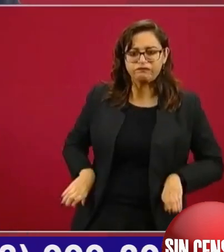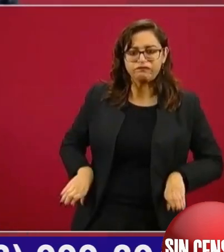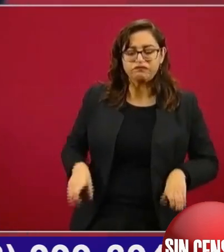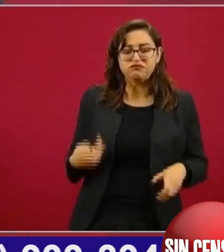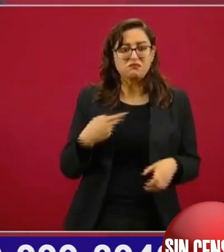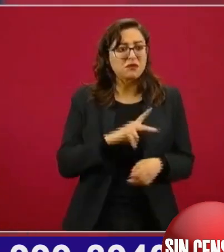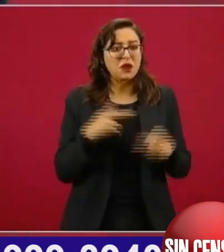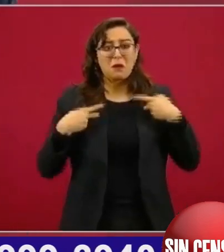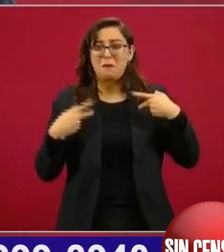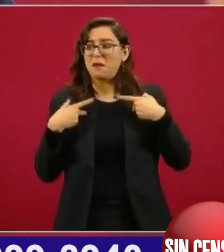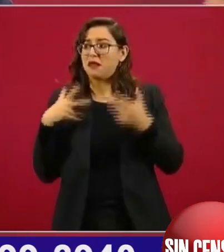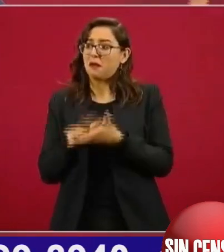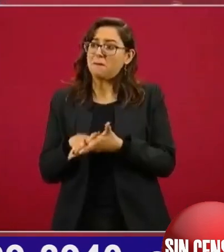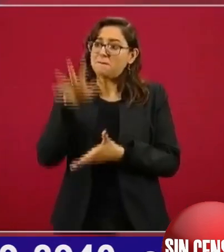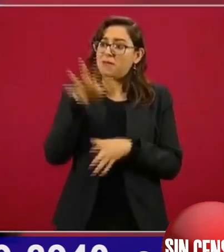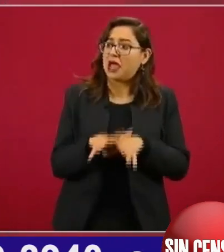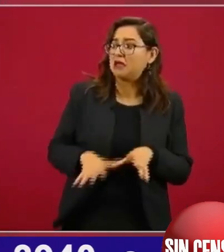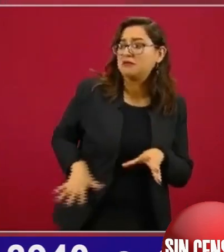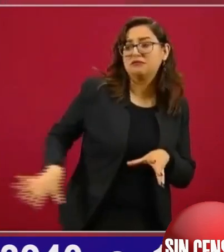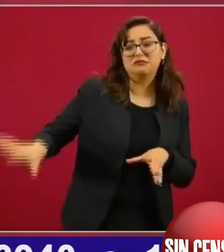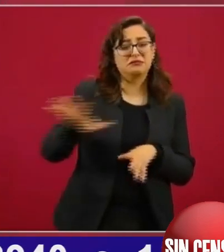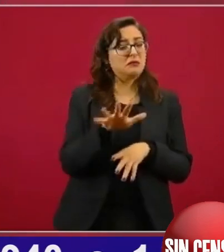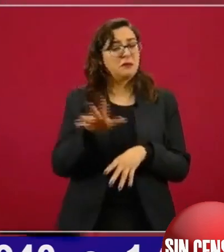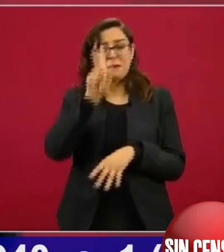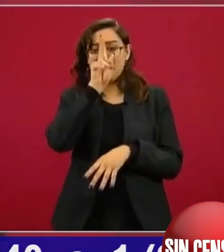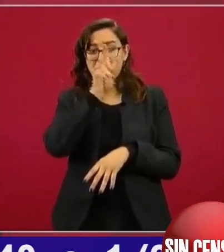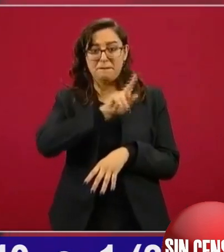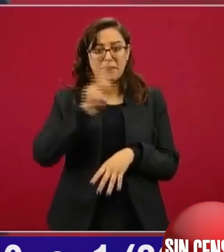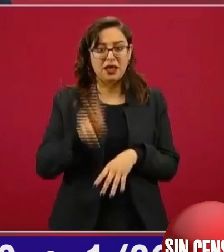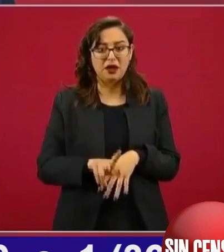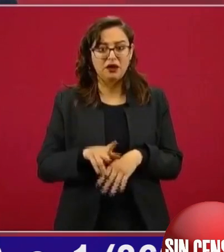del pueblo fue de lo peor. En el caso de México,